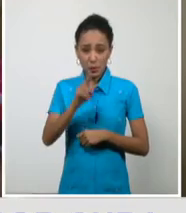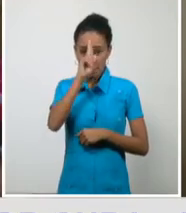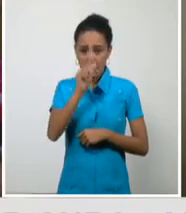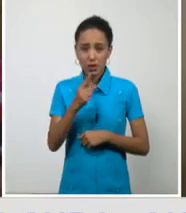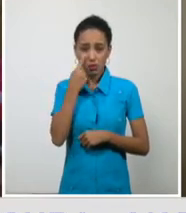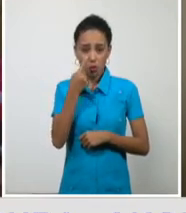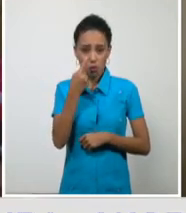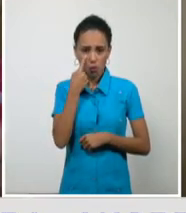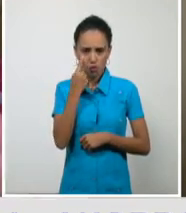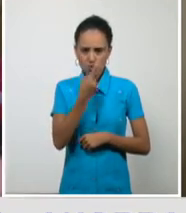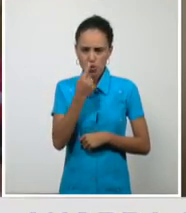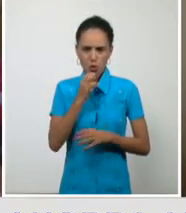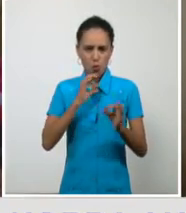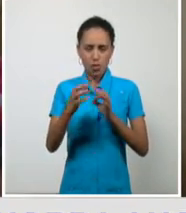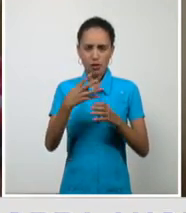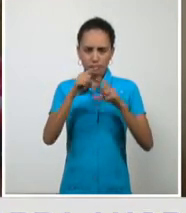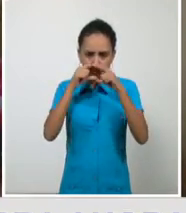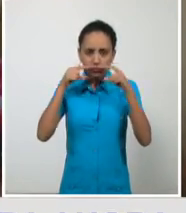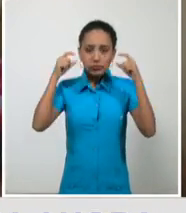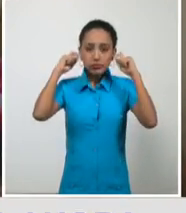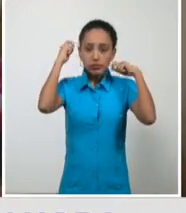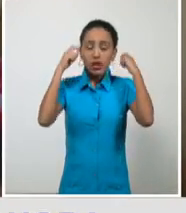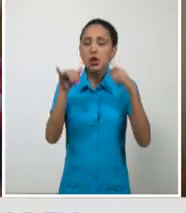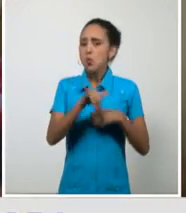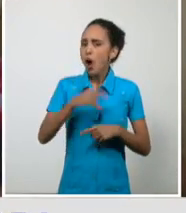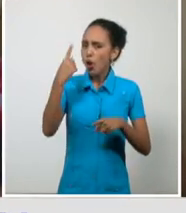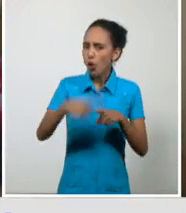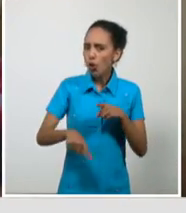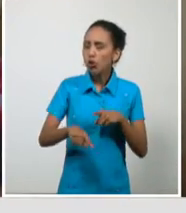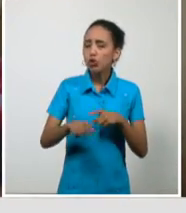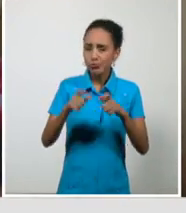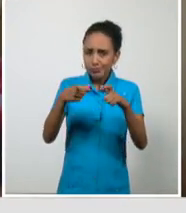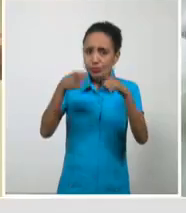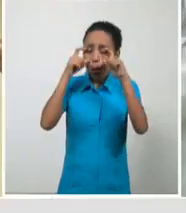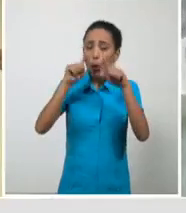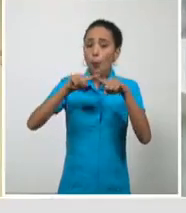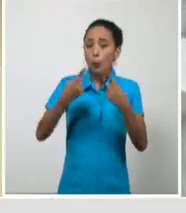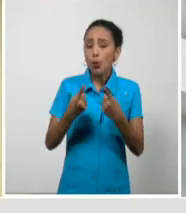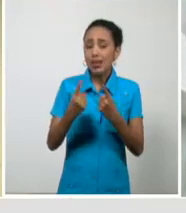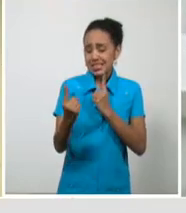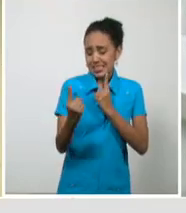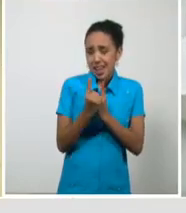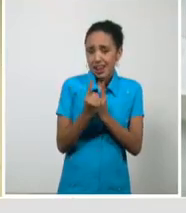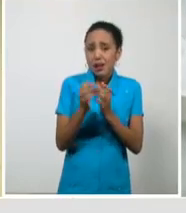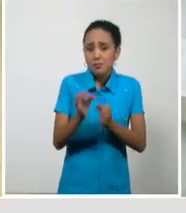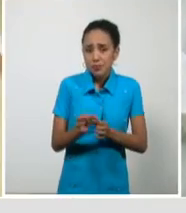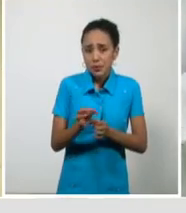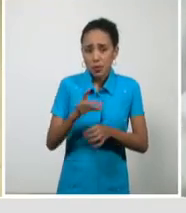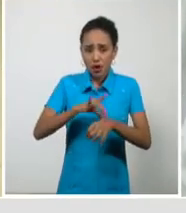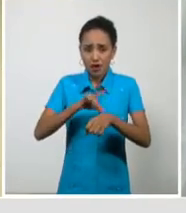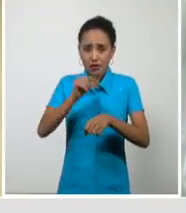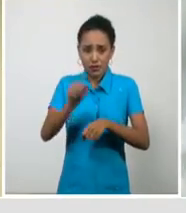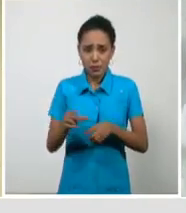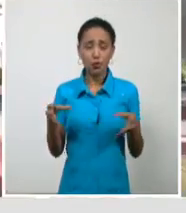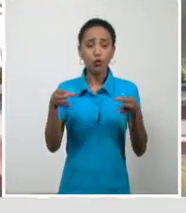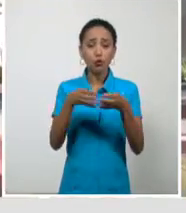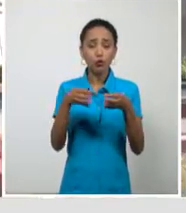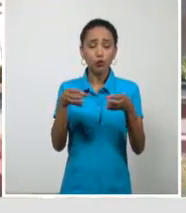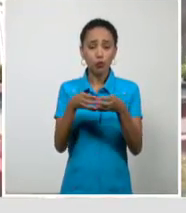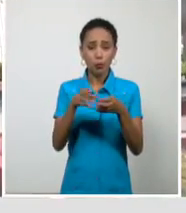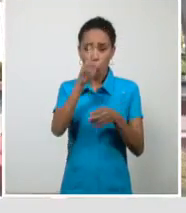el nasobuco, tenemos que protegernos con otras cosas por la cercanía que tenemos al paciente. Este equipo de especialistas en